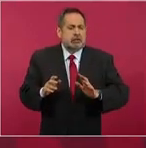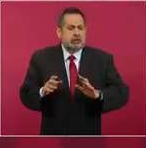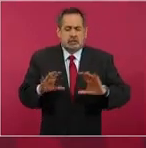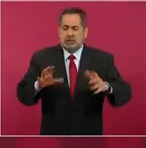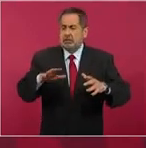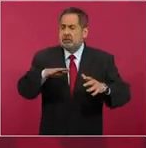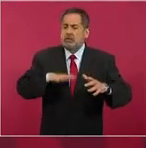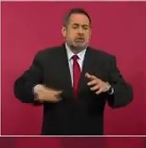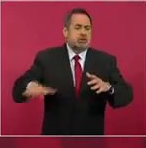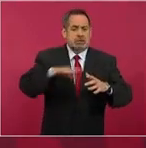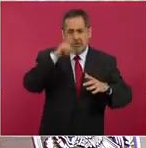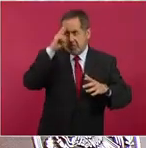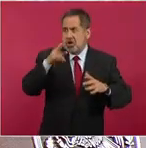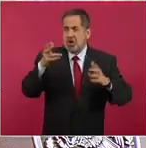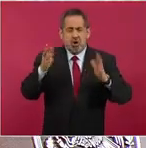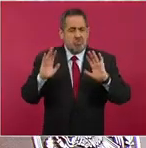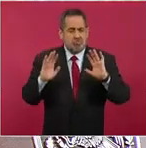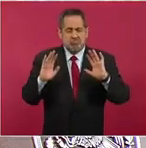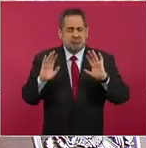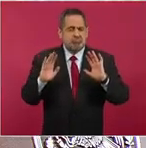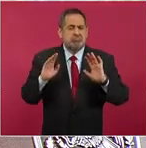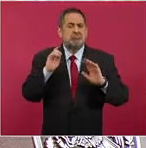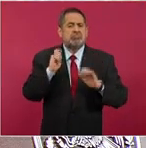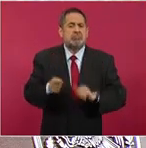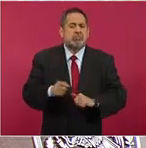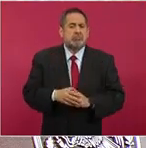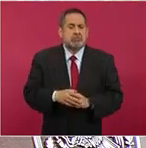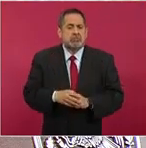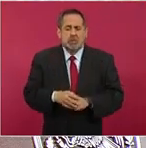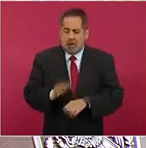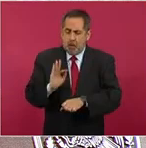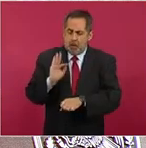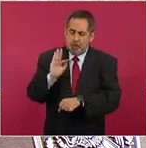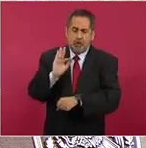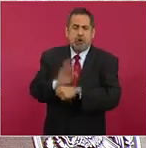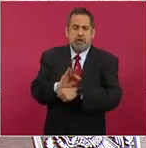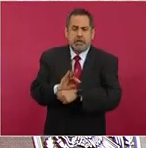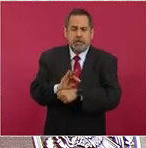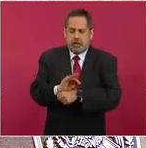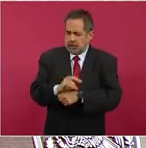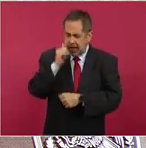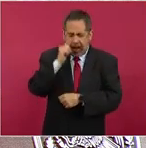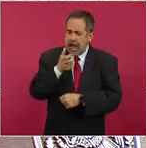territorio, es un país que protege,